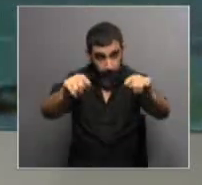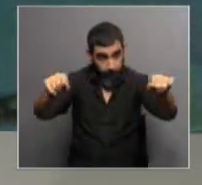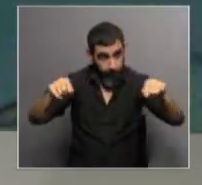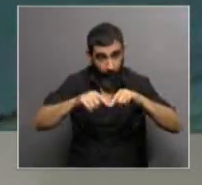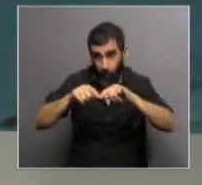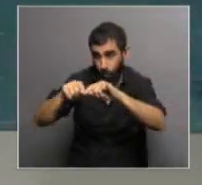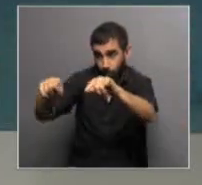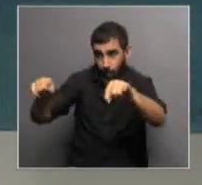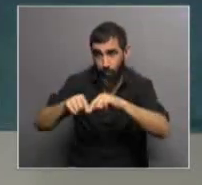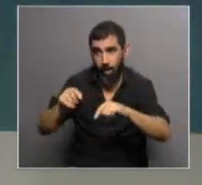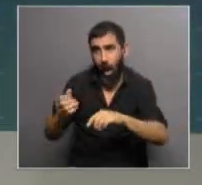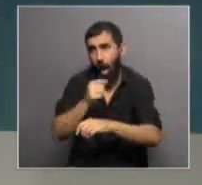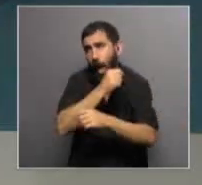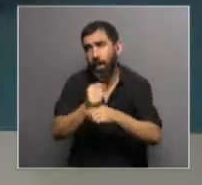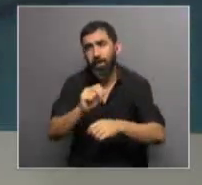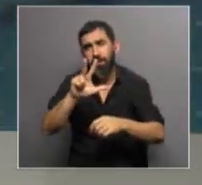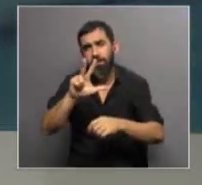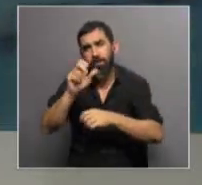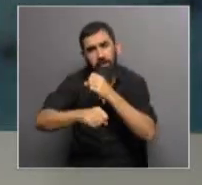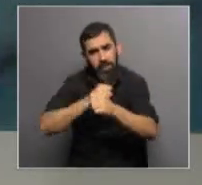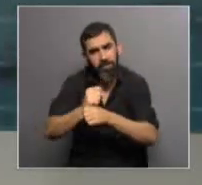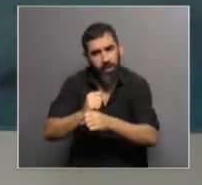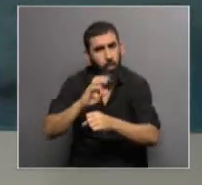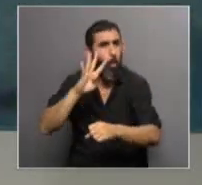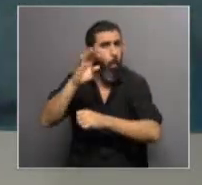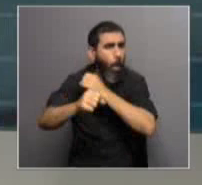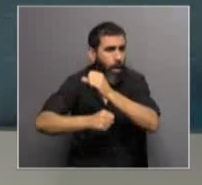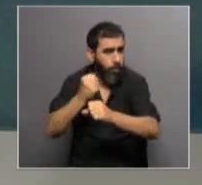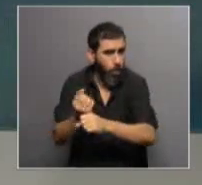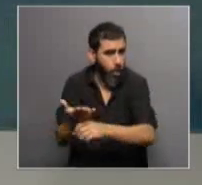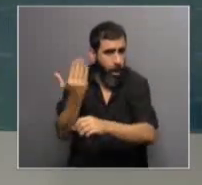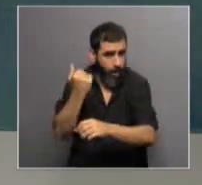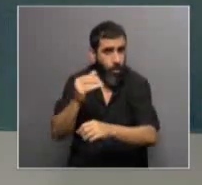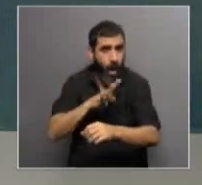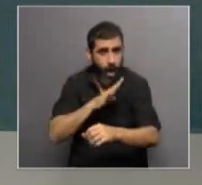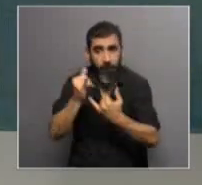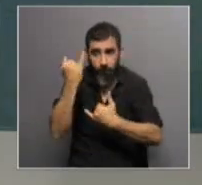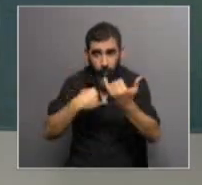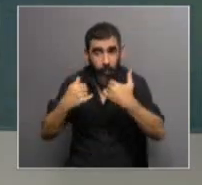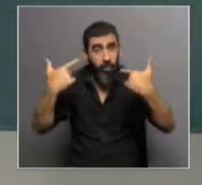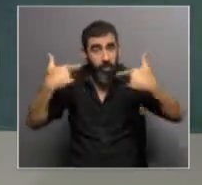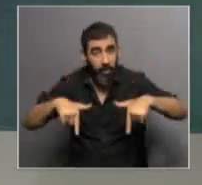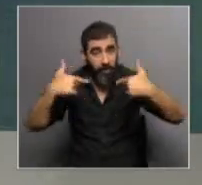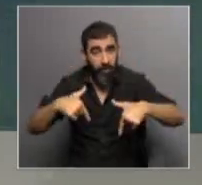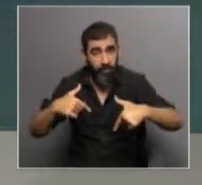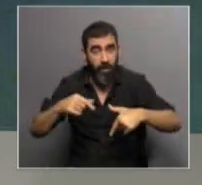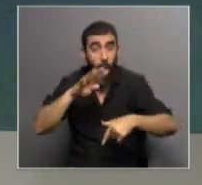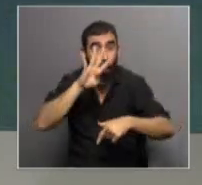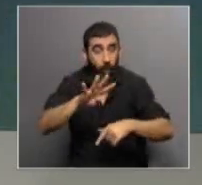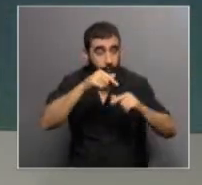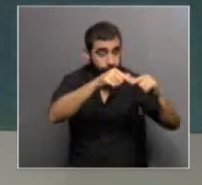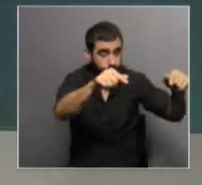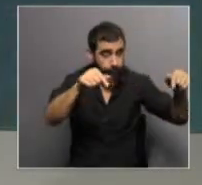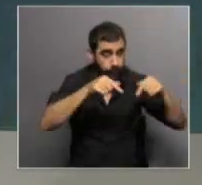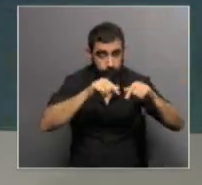ve hasta hace tres o cuatro años que estaban todavía en el sistema de información de la intendencia los cuatro patrones que